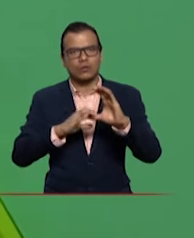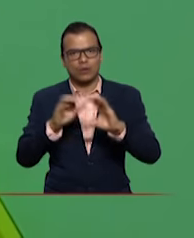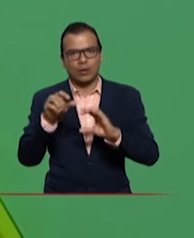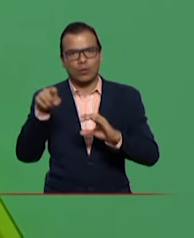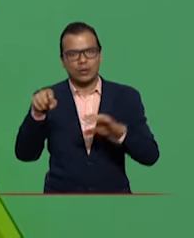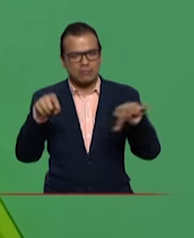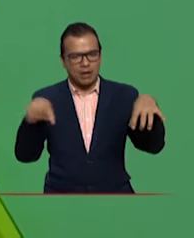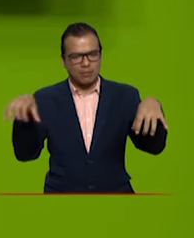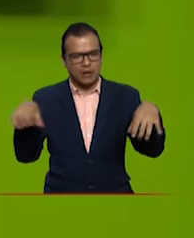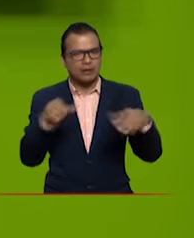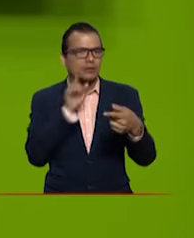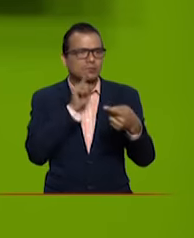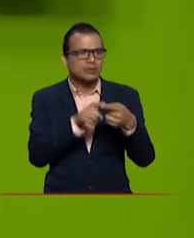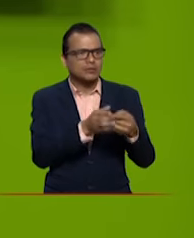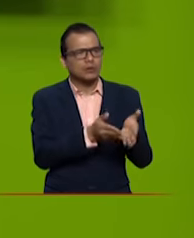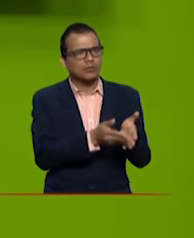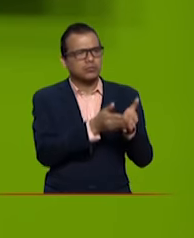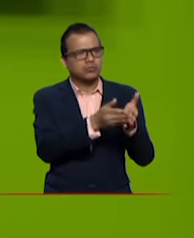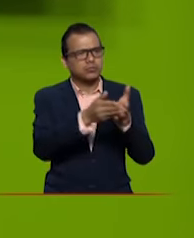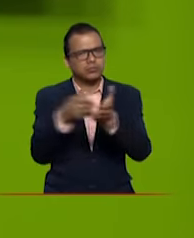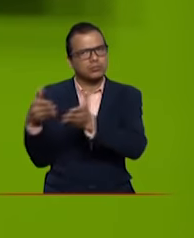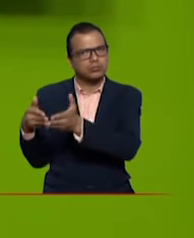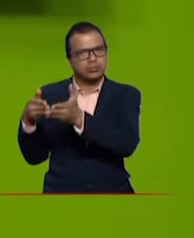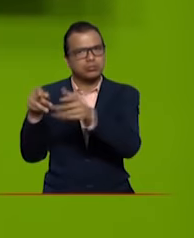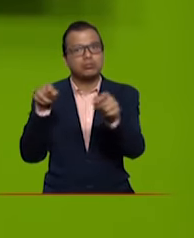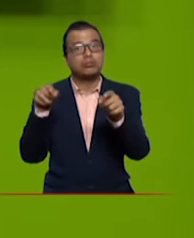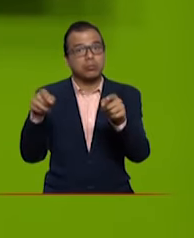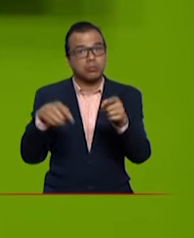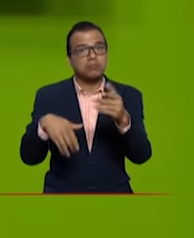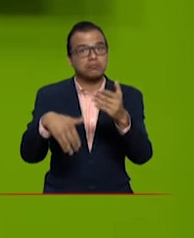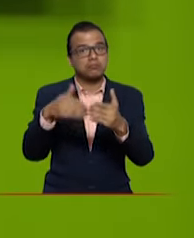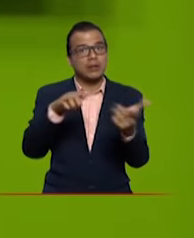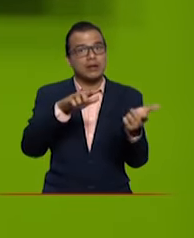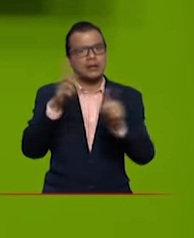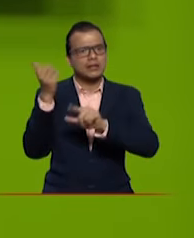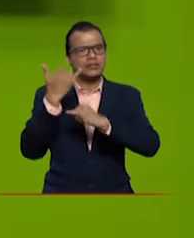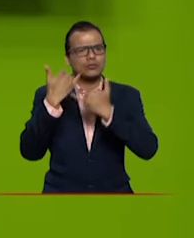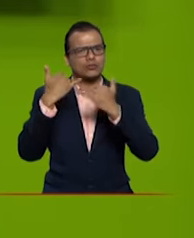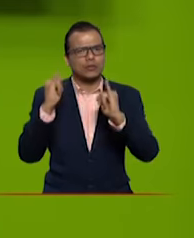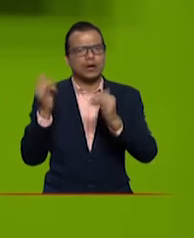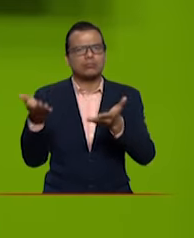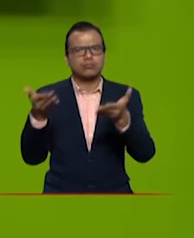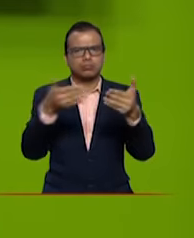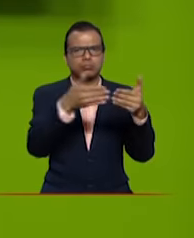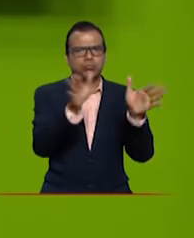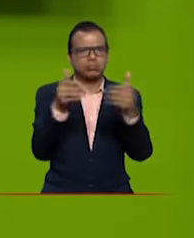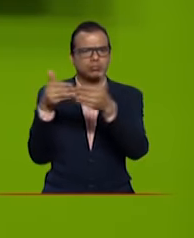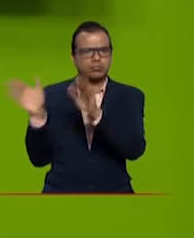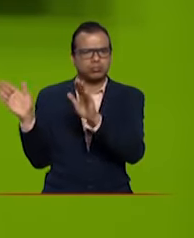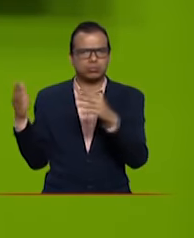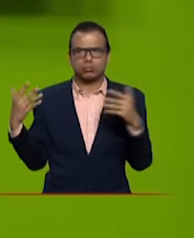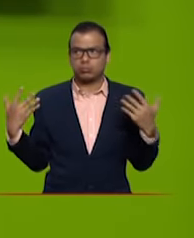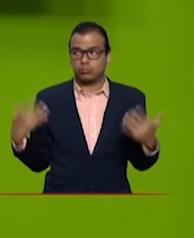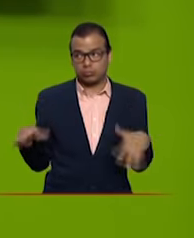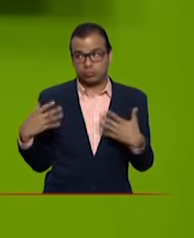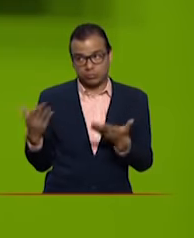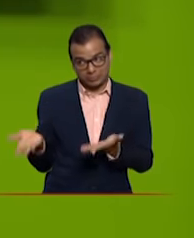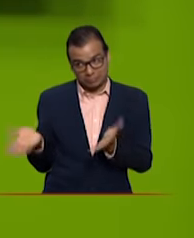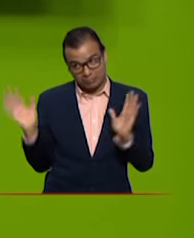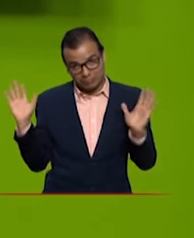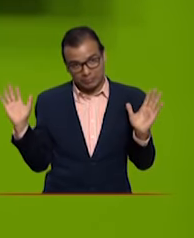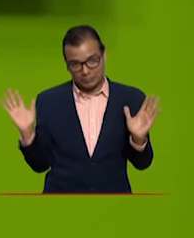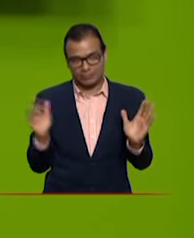por favor. Bueno, yo creo que las coincidencias son hermosas, ¿no? Nosotros, desde antes de saber que la COP iba a llegar a